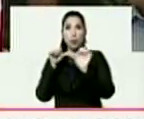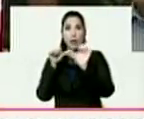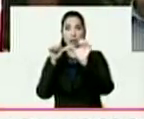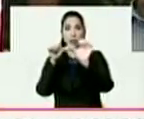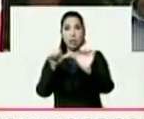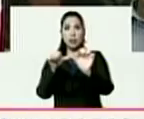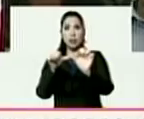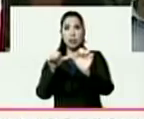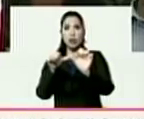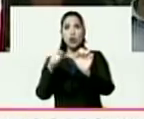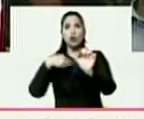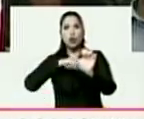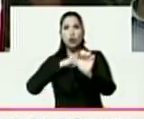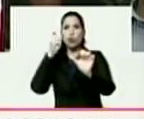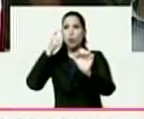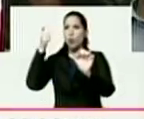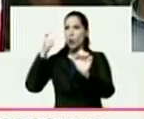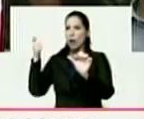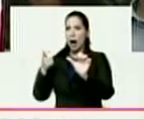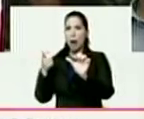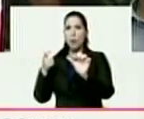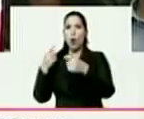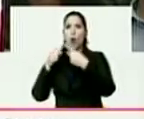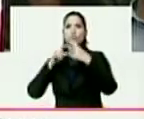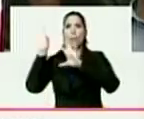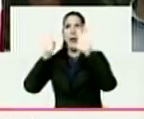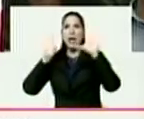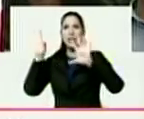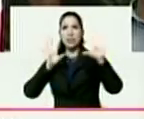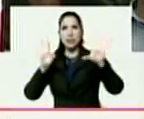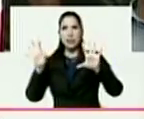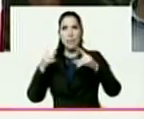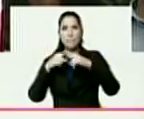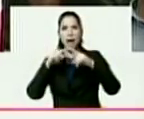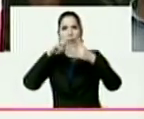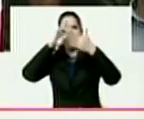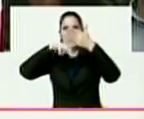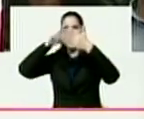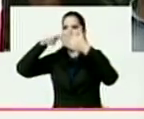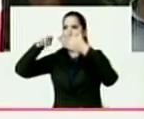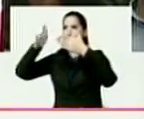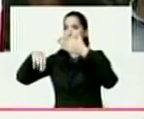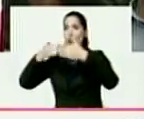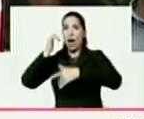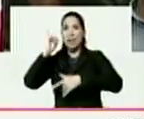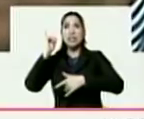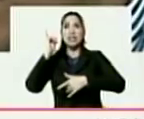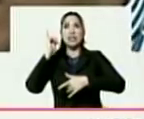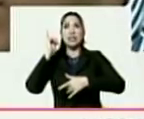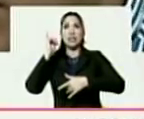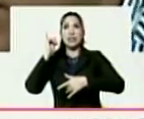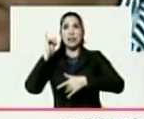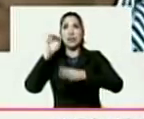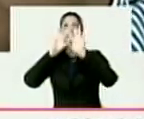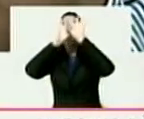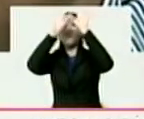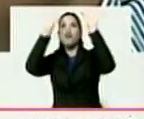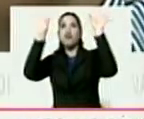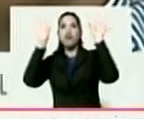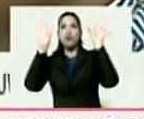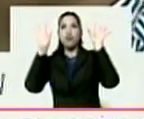pinturas del techo arriba en el salón elíptico ahí está la batalla de carabobo